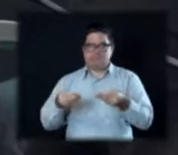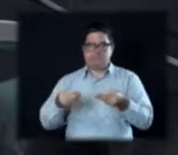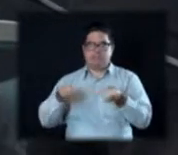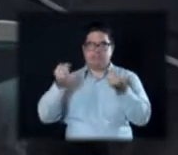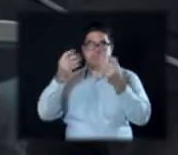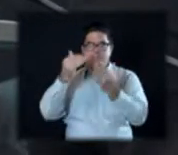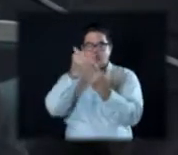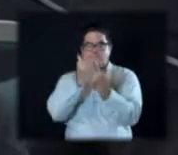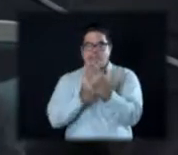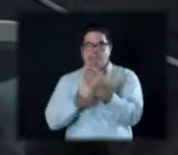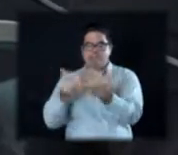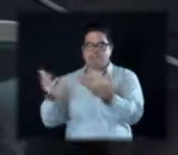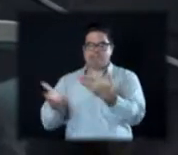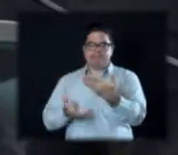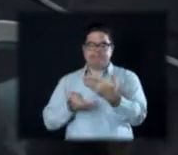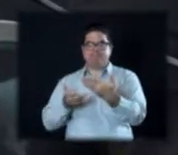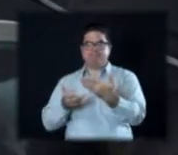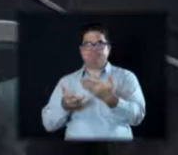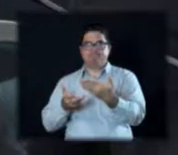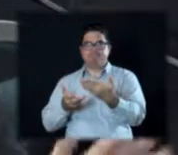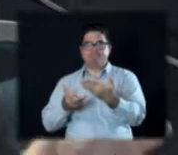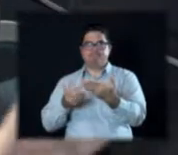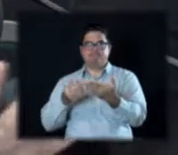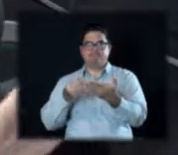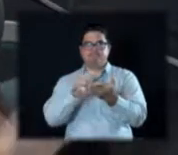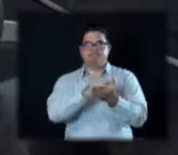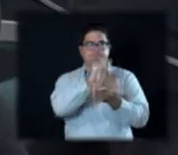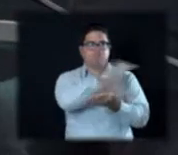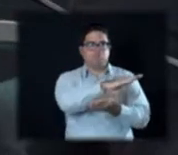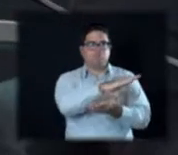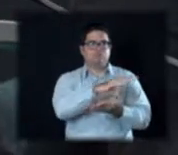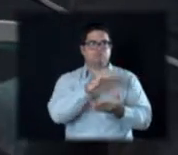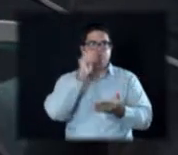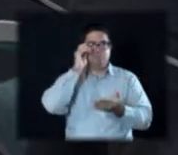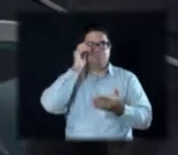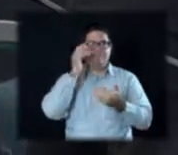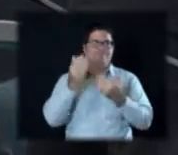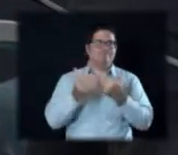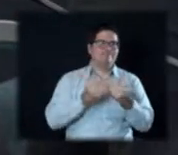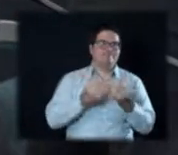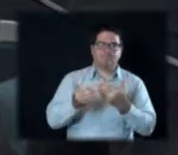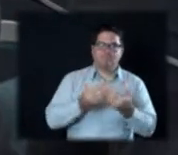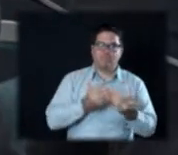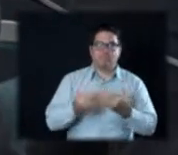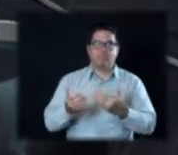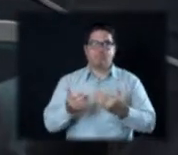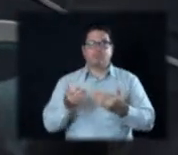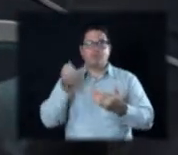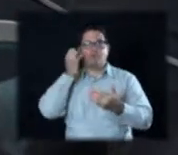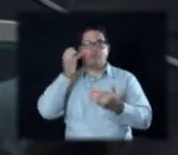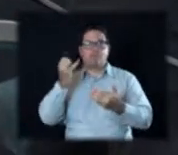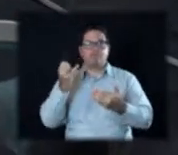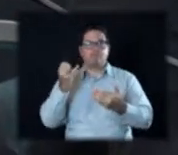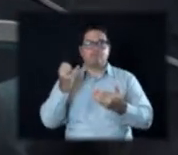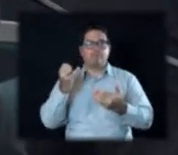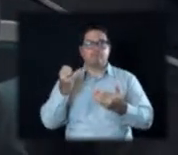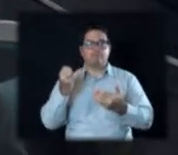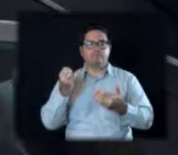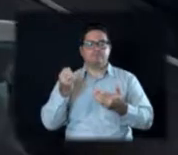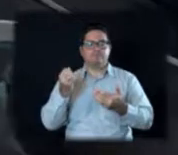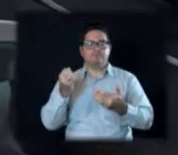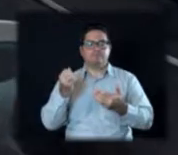registra muchas facturas al final del año fiscal, esto va a crear un